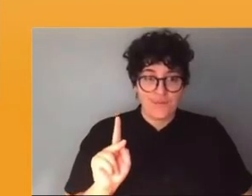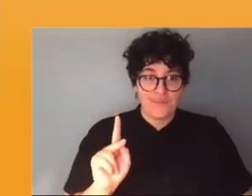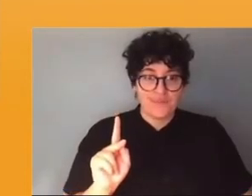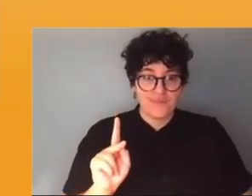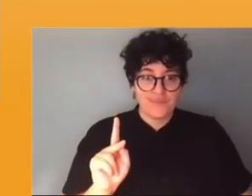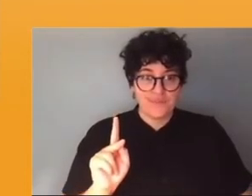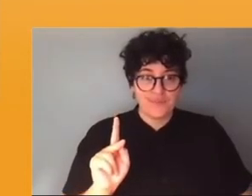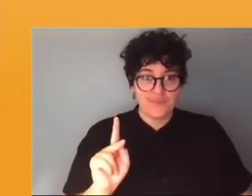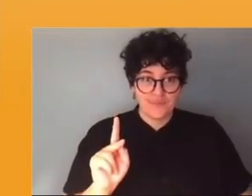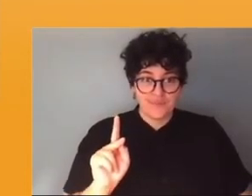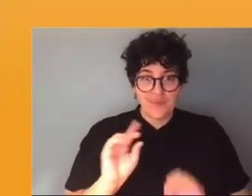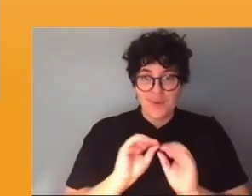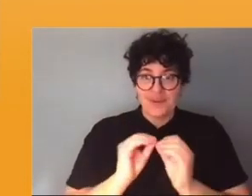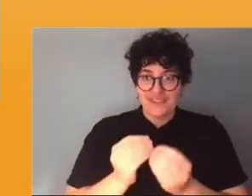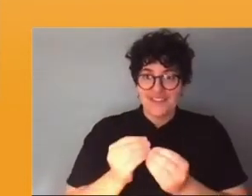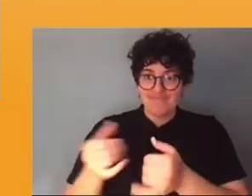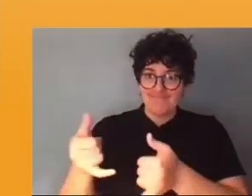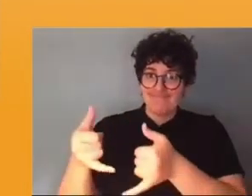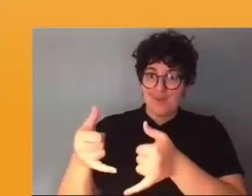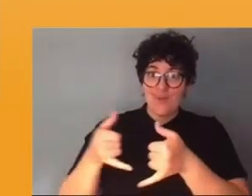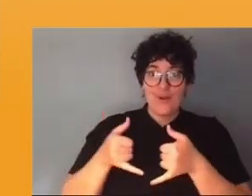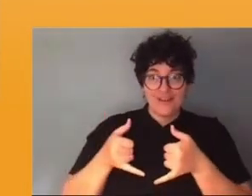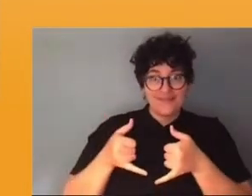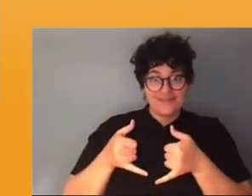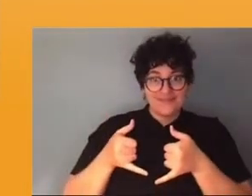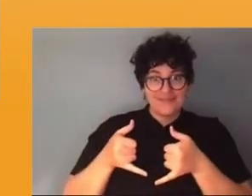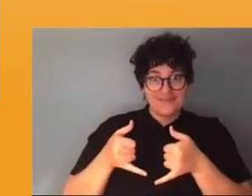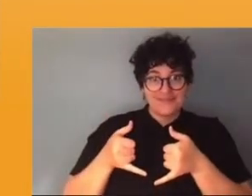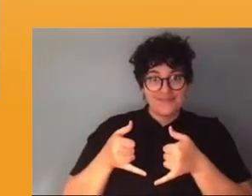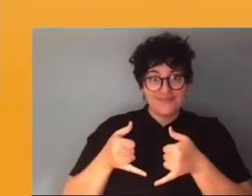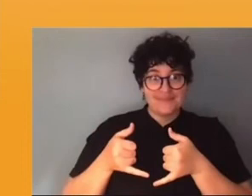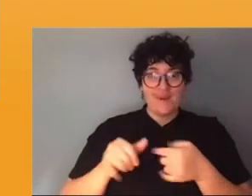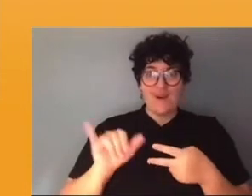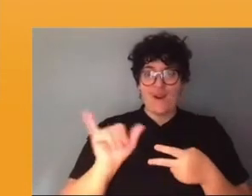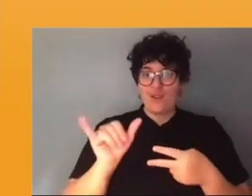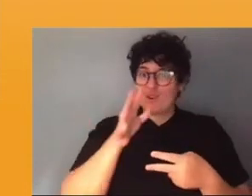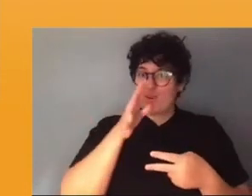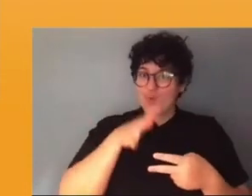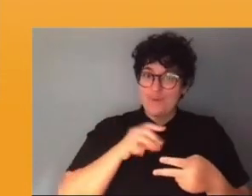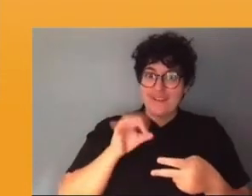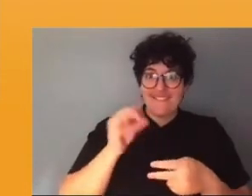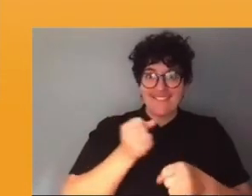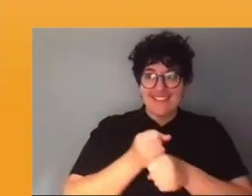Es un reconocimiento, un premio. Y mujer del año.